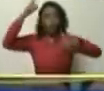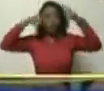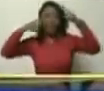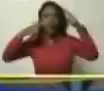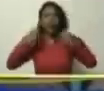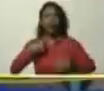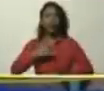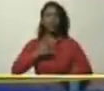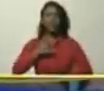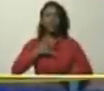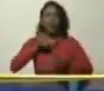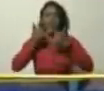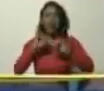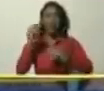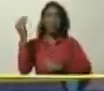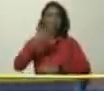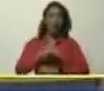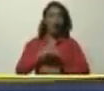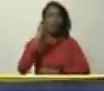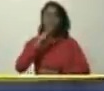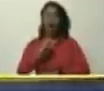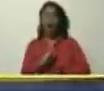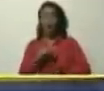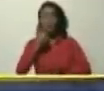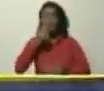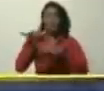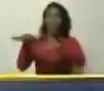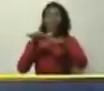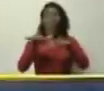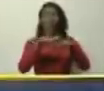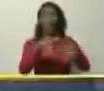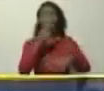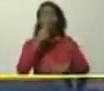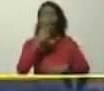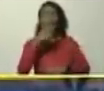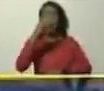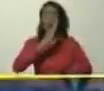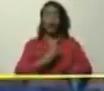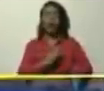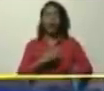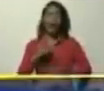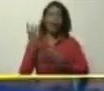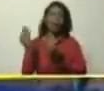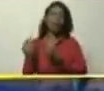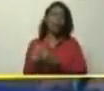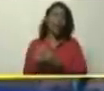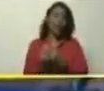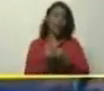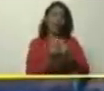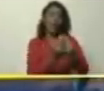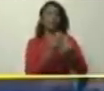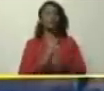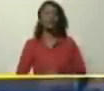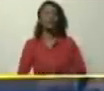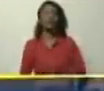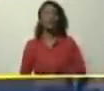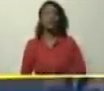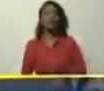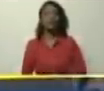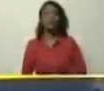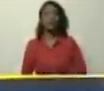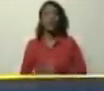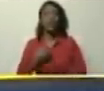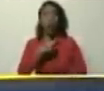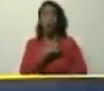Me siento un hijo más de la Barinas hermosa, de la linda Barinas que nos va a acompañar. Y